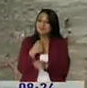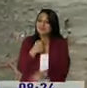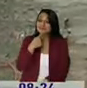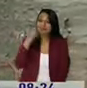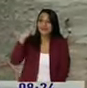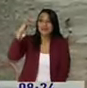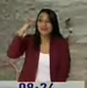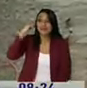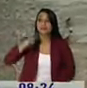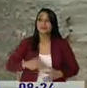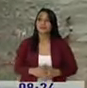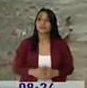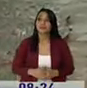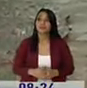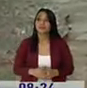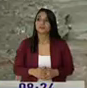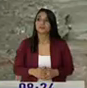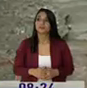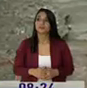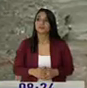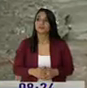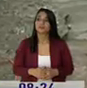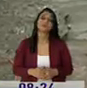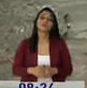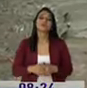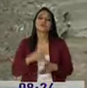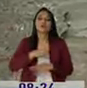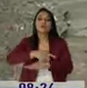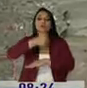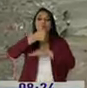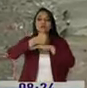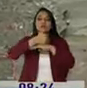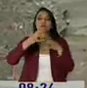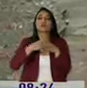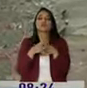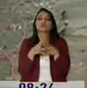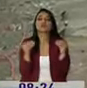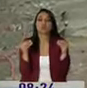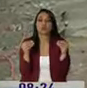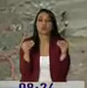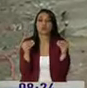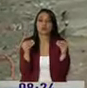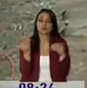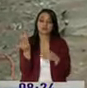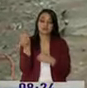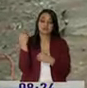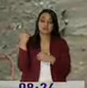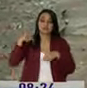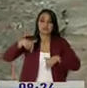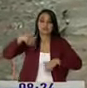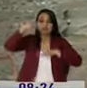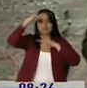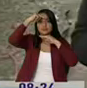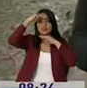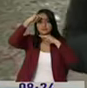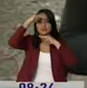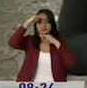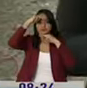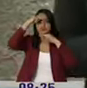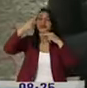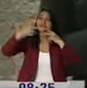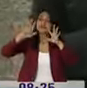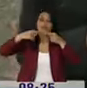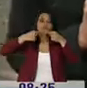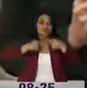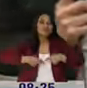esta solución pues que tenemos por parte de las autoridades. Y precisamente eso, hace poco pues en nuestro noticiero se